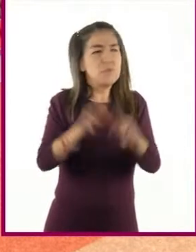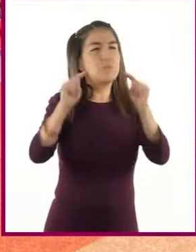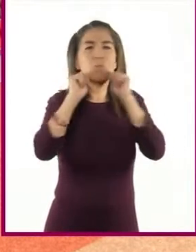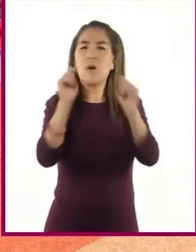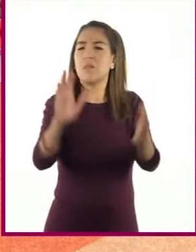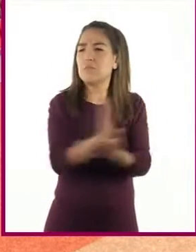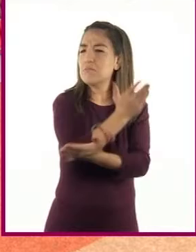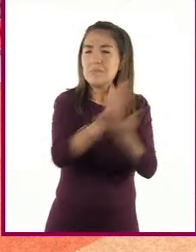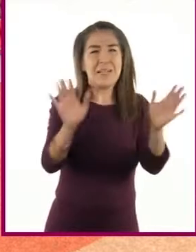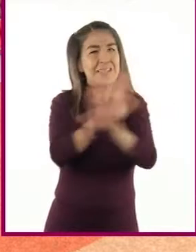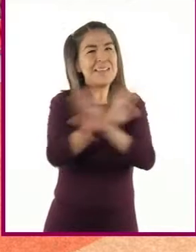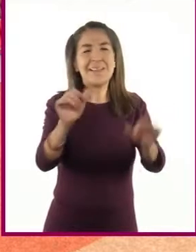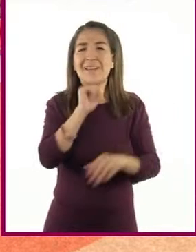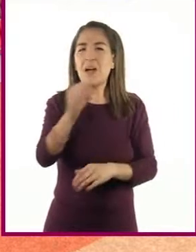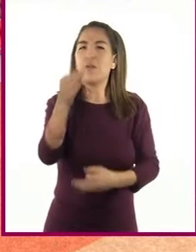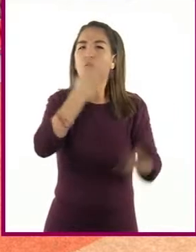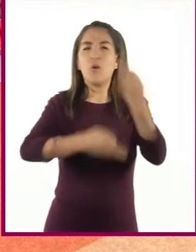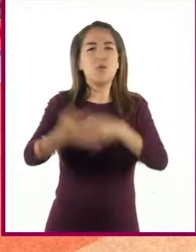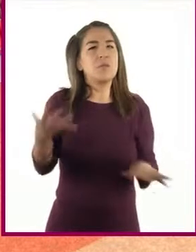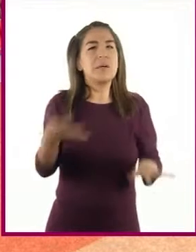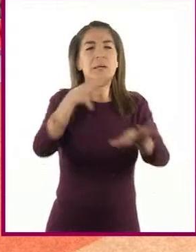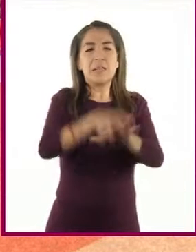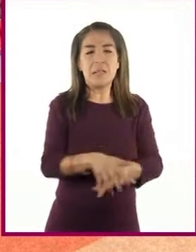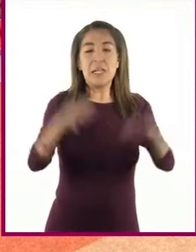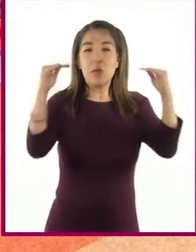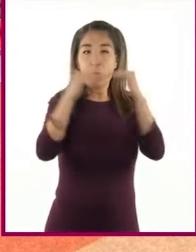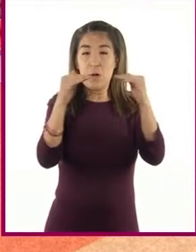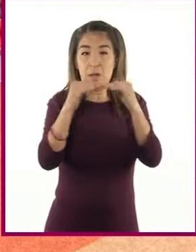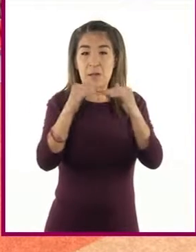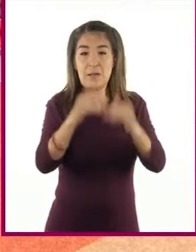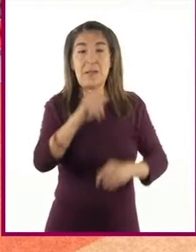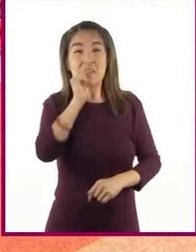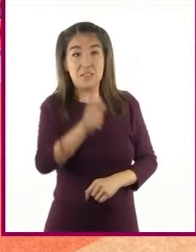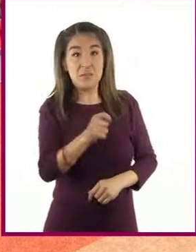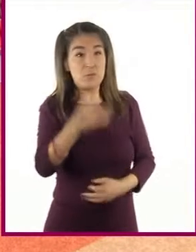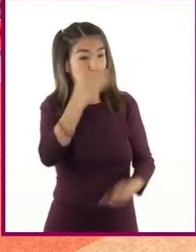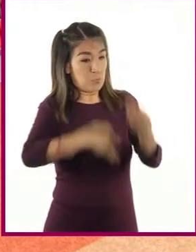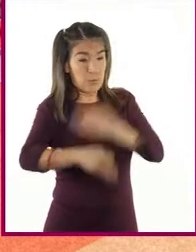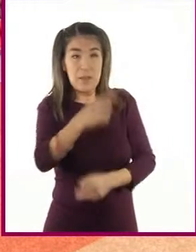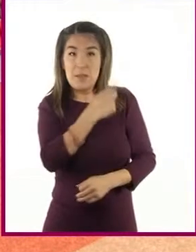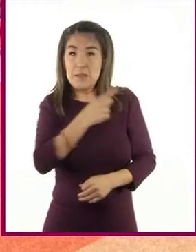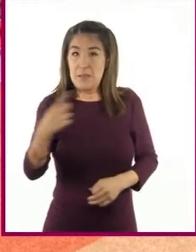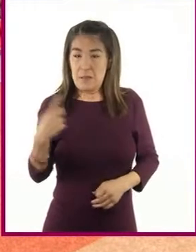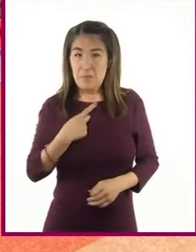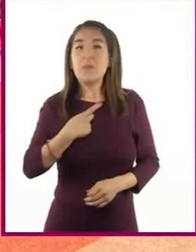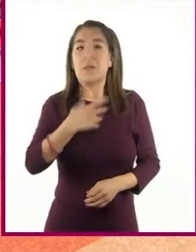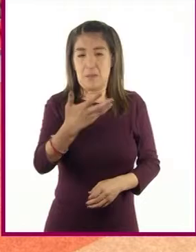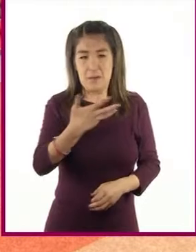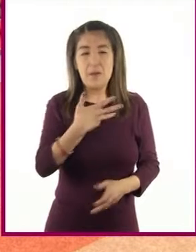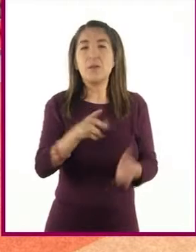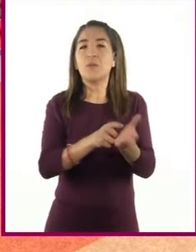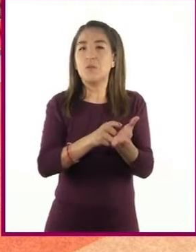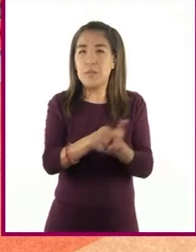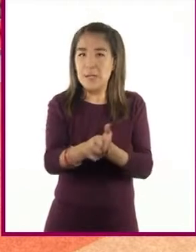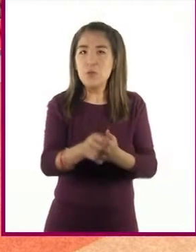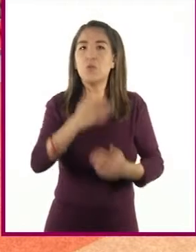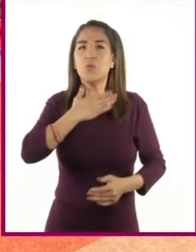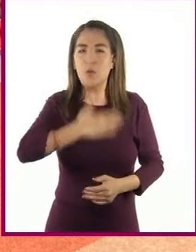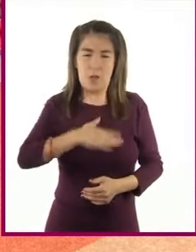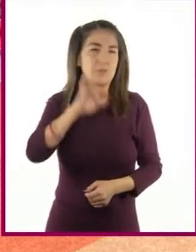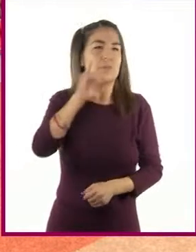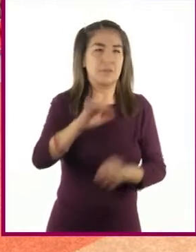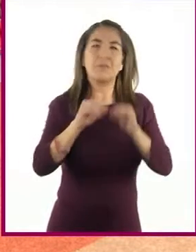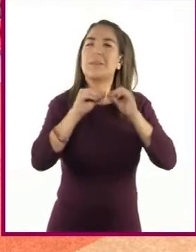distinción, ¿implica decir que todas y todos tenemos derecho a la justicia? Por